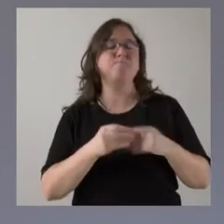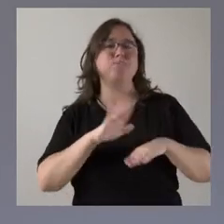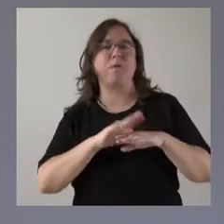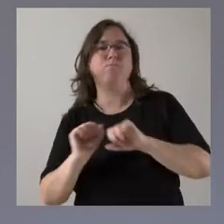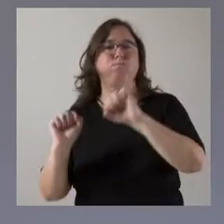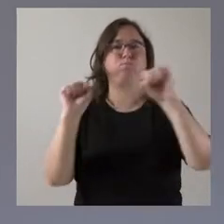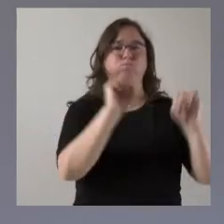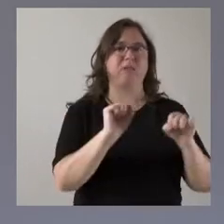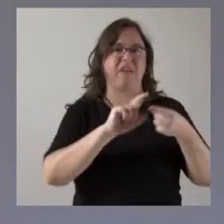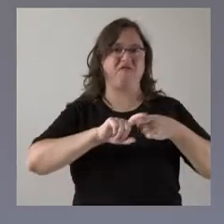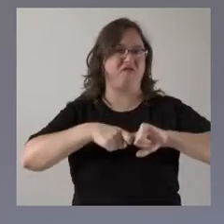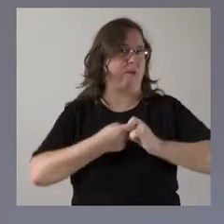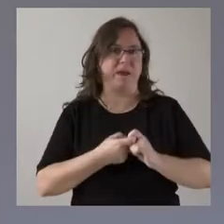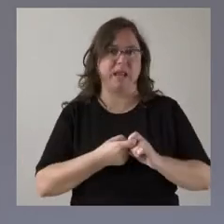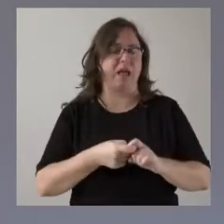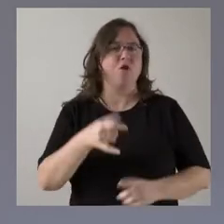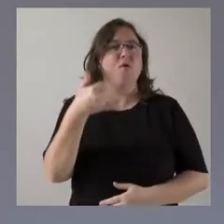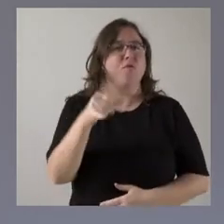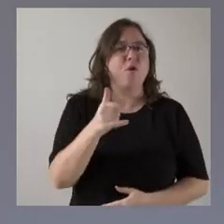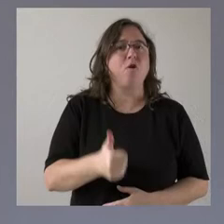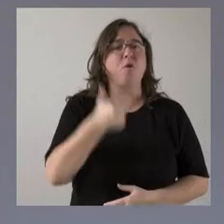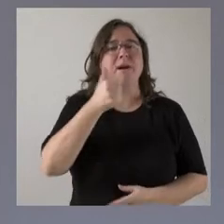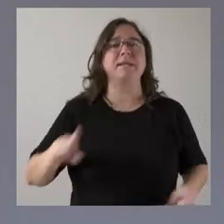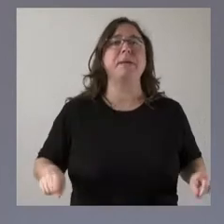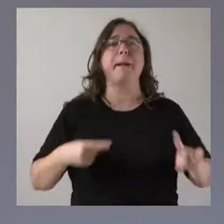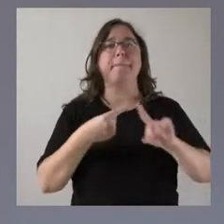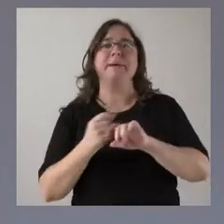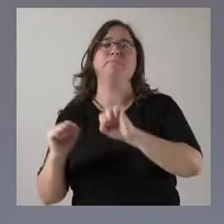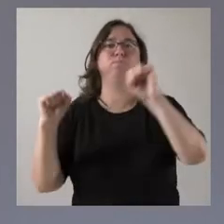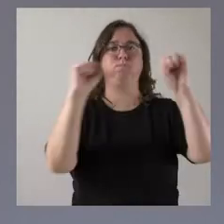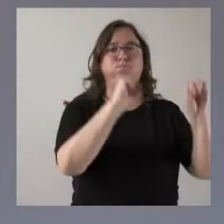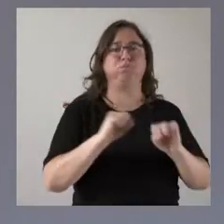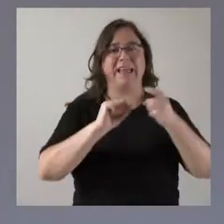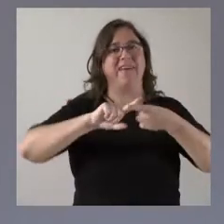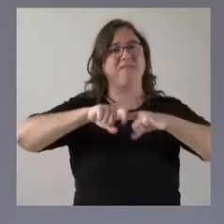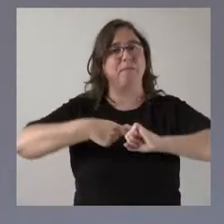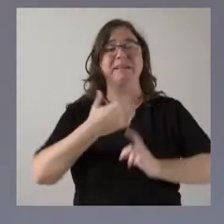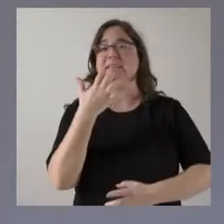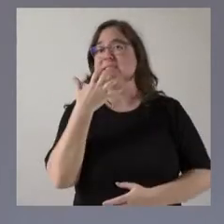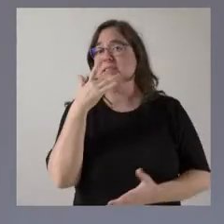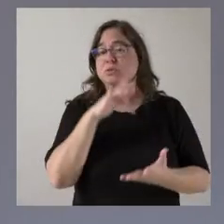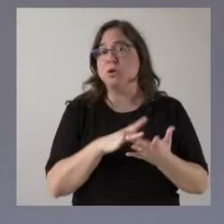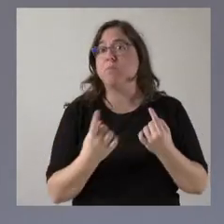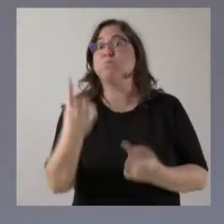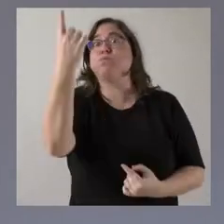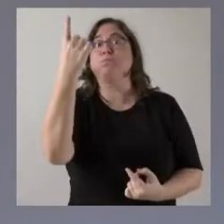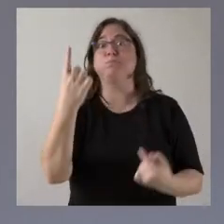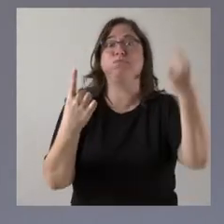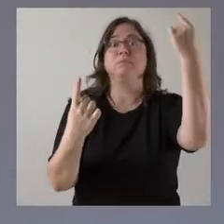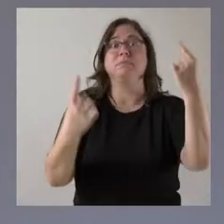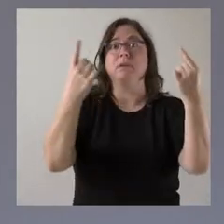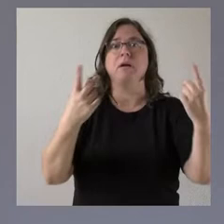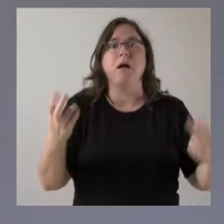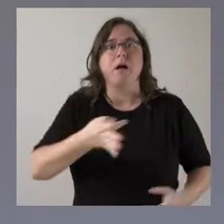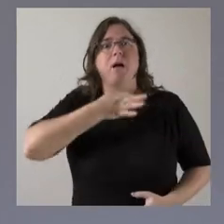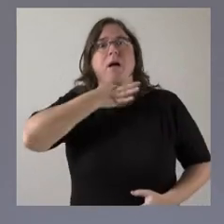a las familias más vulnerables pero también para proteger a las familias que en un momento puntual pueden necesitar